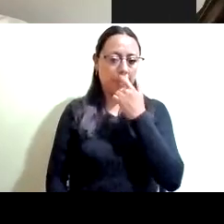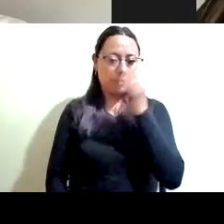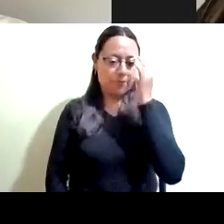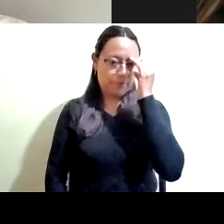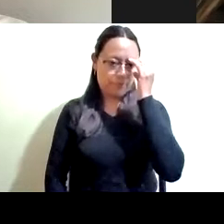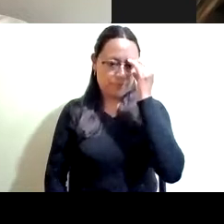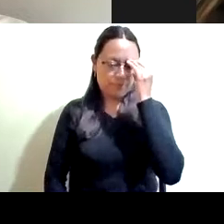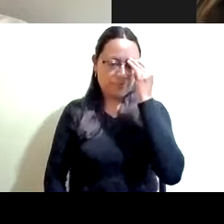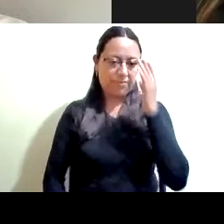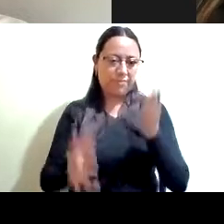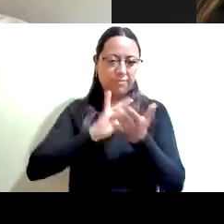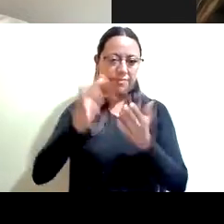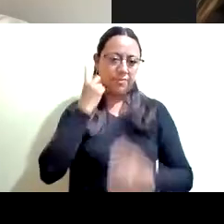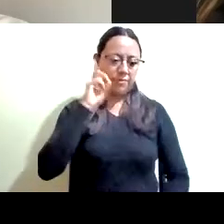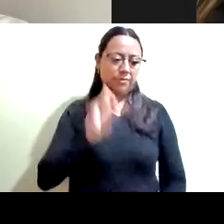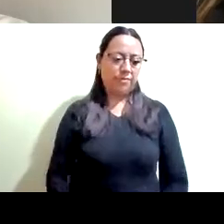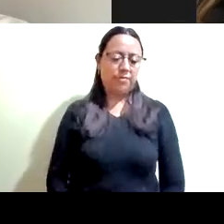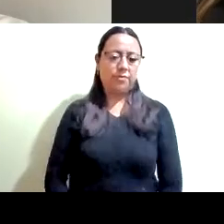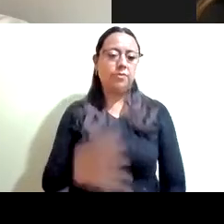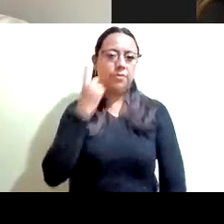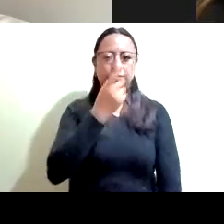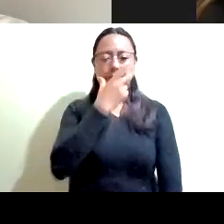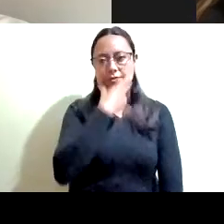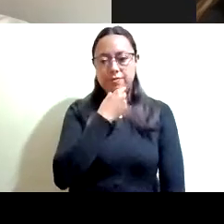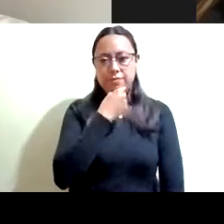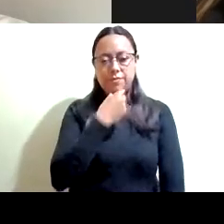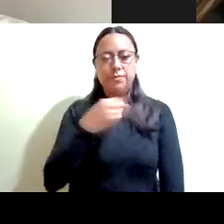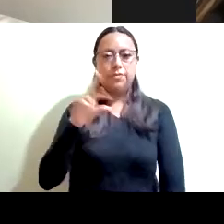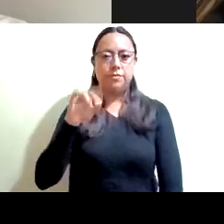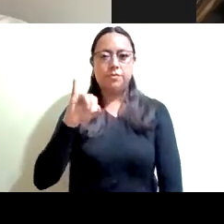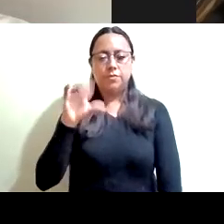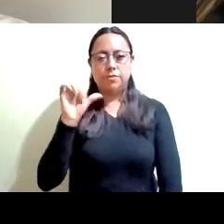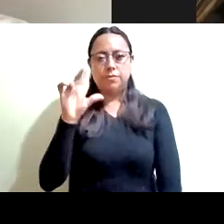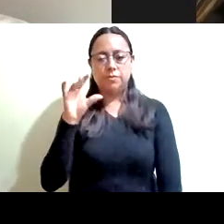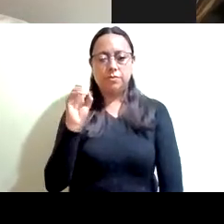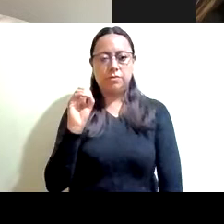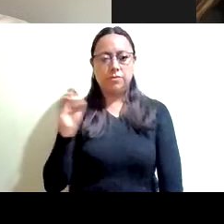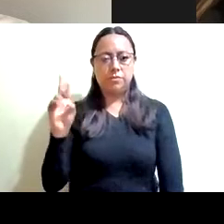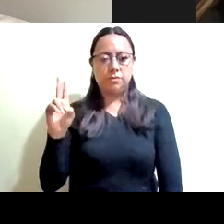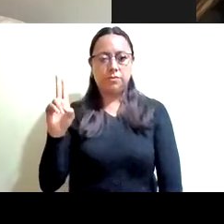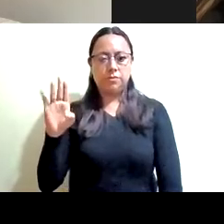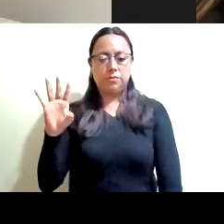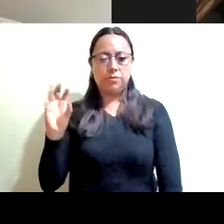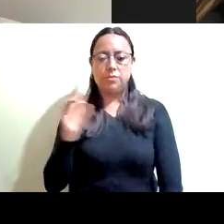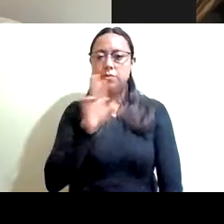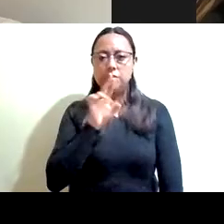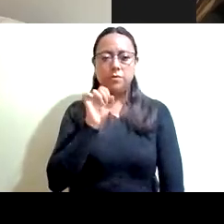Gracias, diputada. Diputado Ricardo Rubio Torres. Ricardo Rubio, en pro.